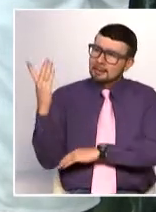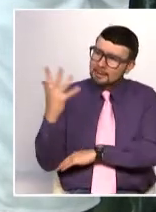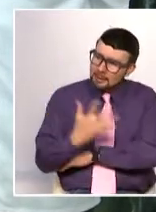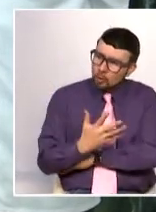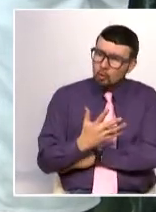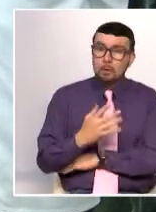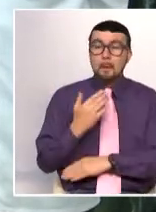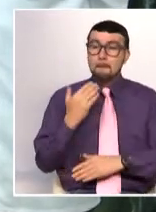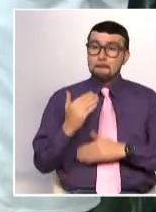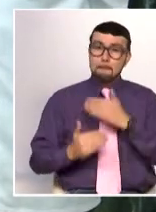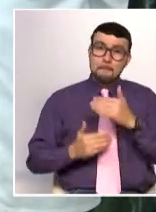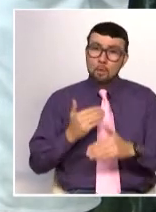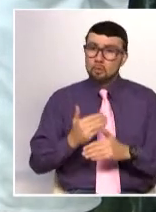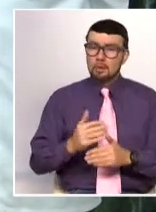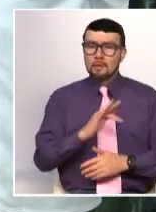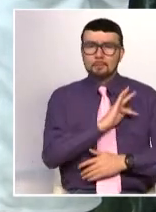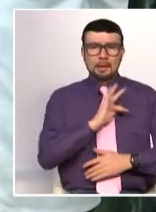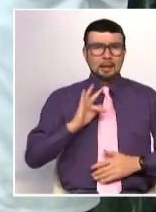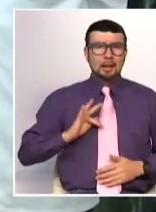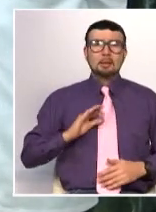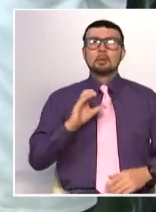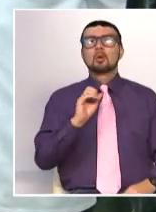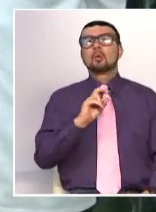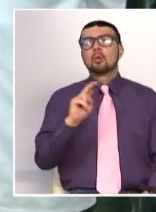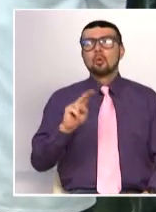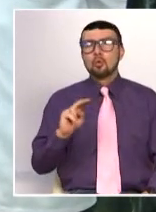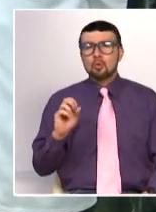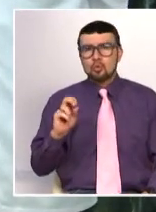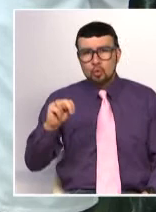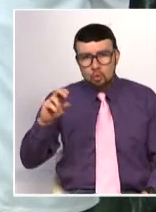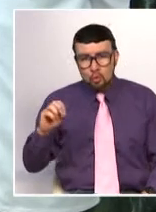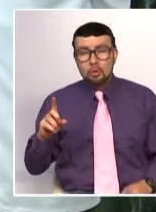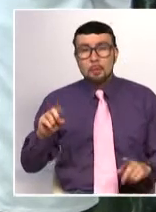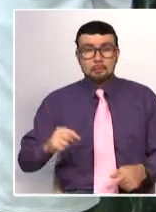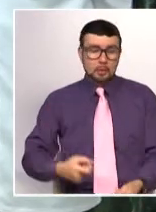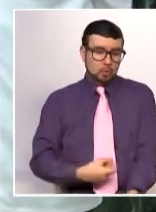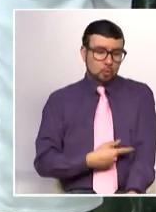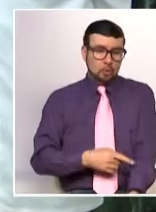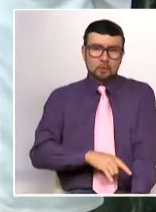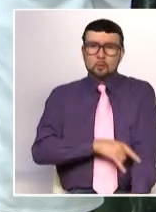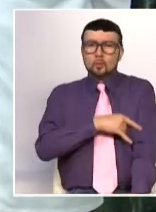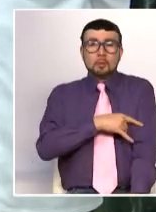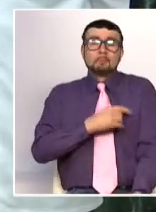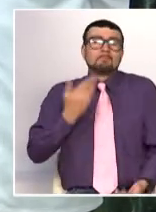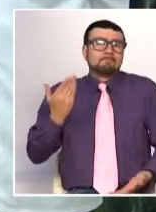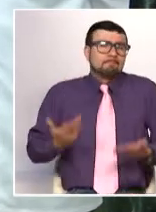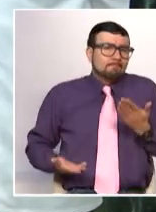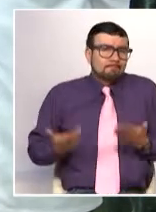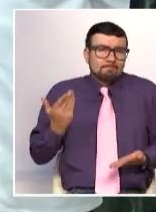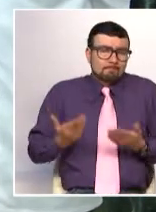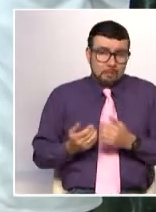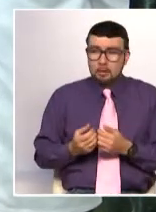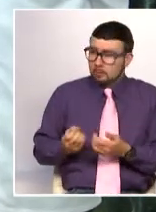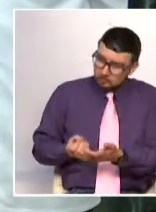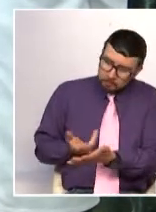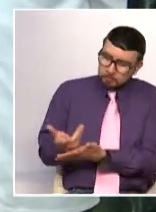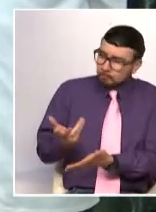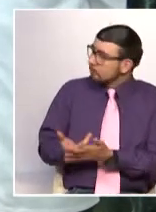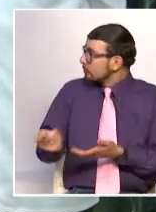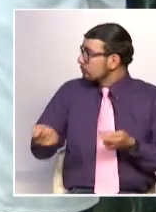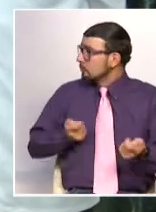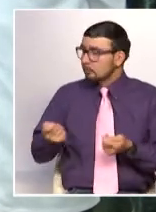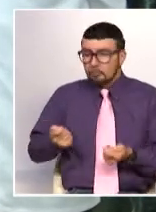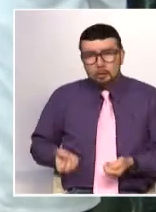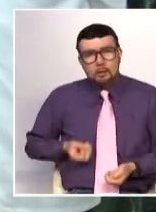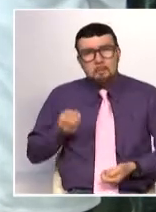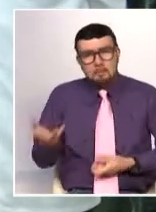de terapias de ozono y sueros y de cámaras con infrarrojos para desintoxicar y otras terapias